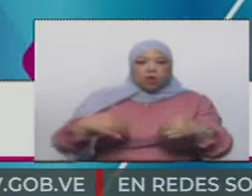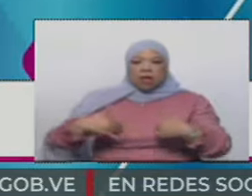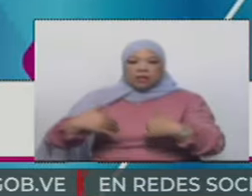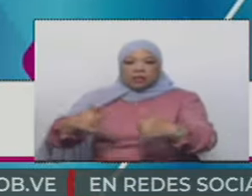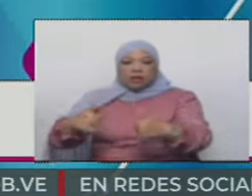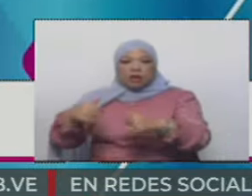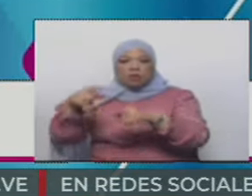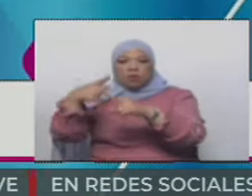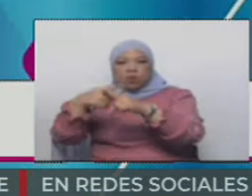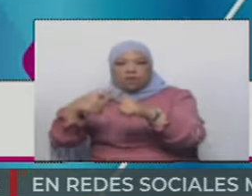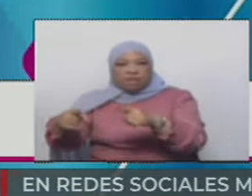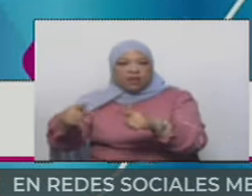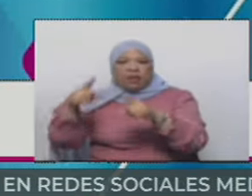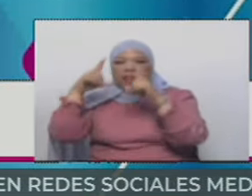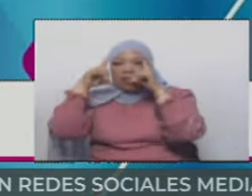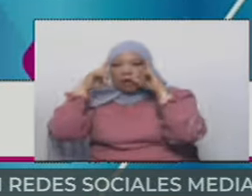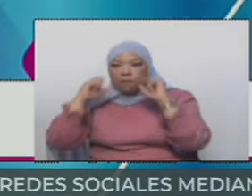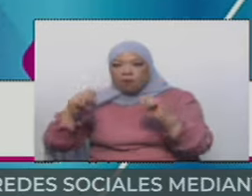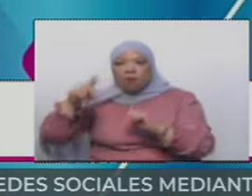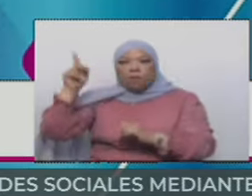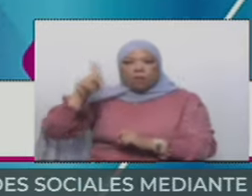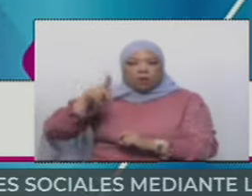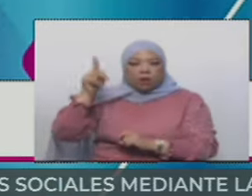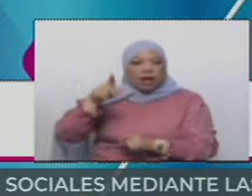escuchando a los que no tuvieron voz nunca,